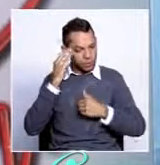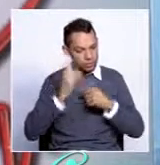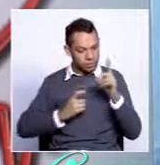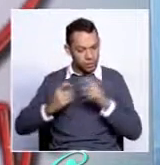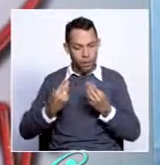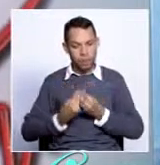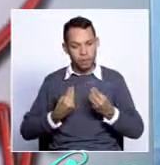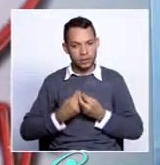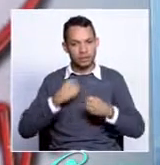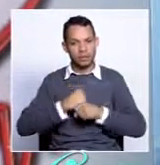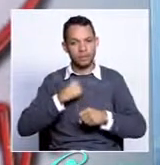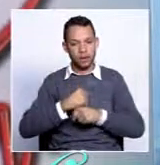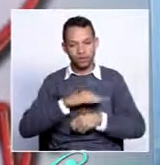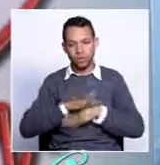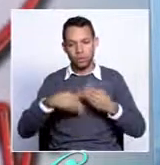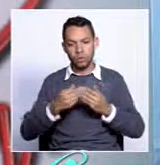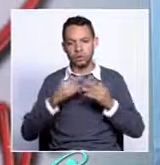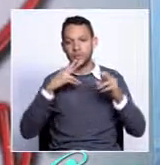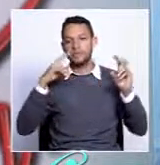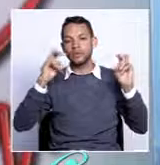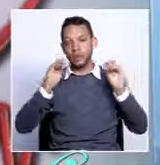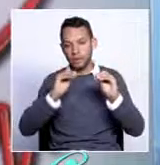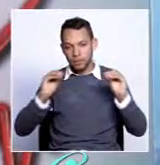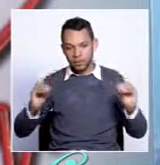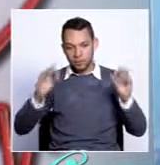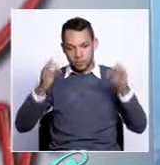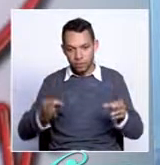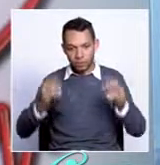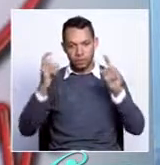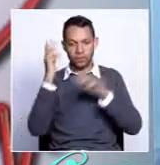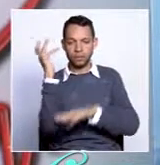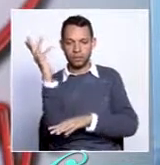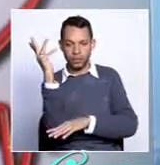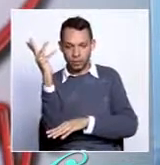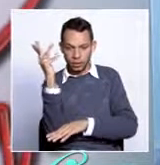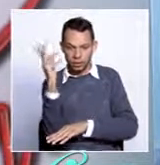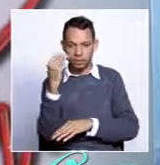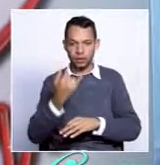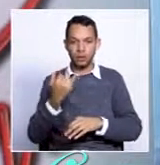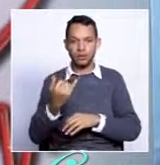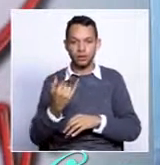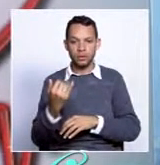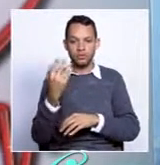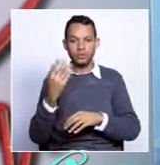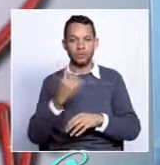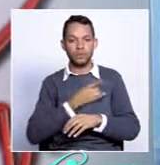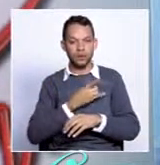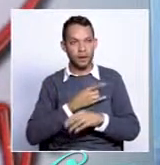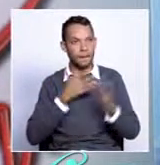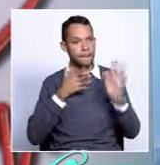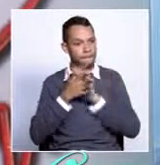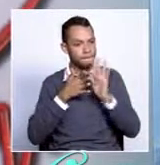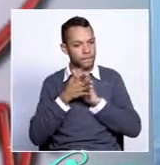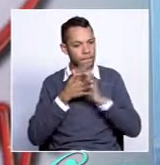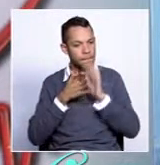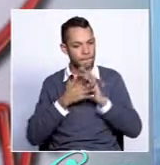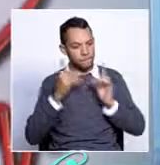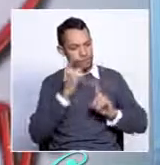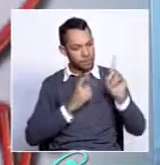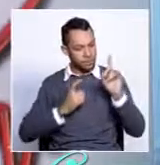colegas esto lo discuto y lo digo en muchas conferencias que hoy en universidades pero las reflexiones